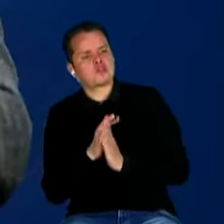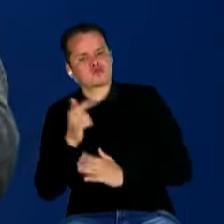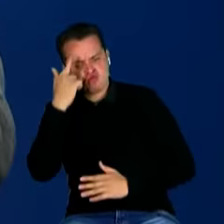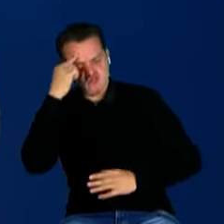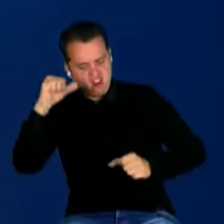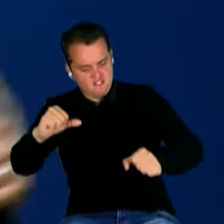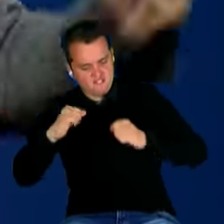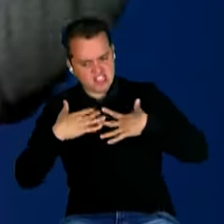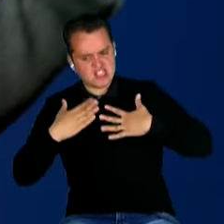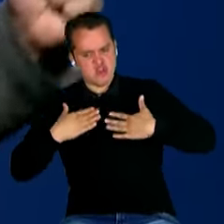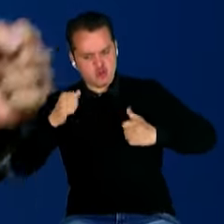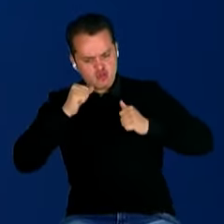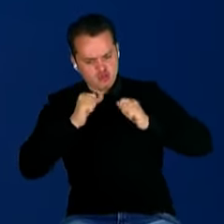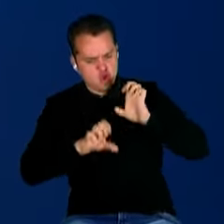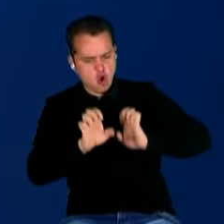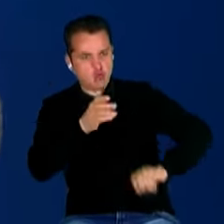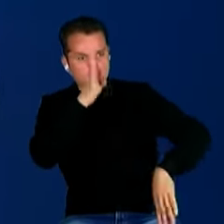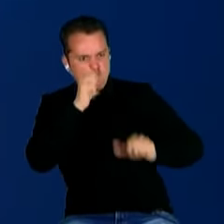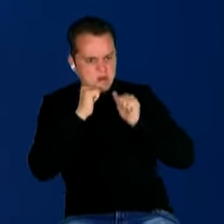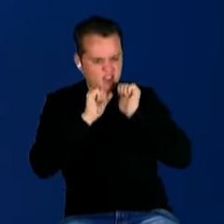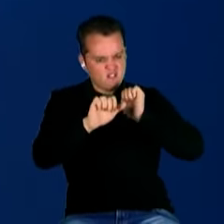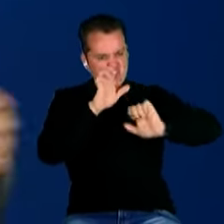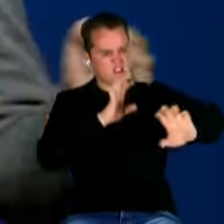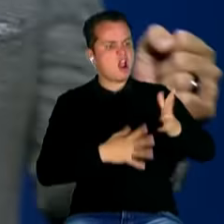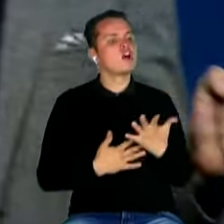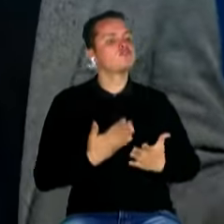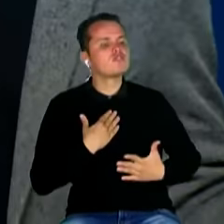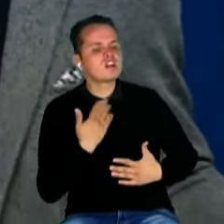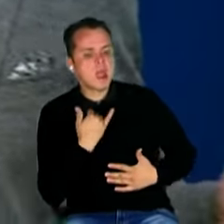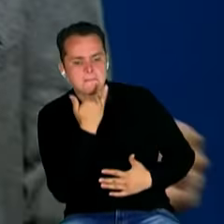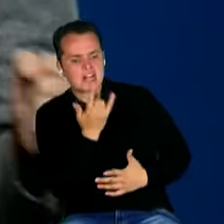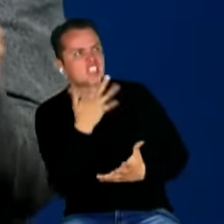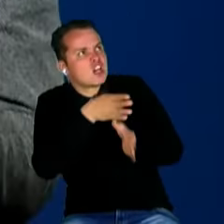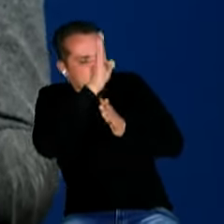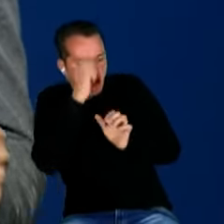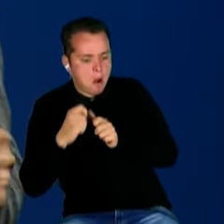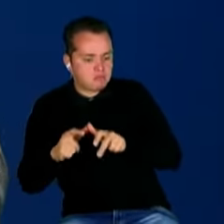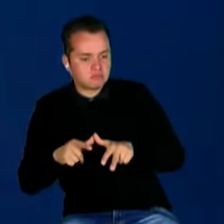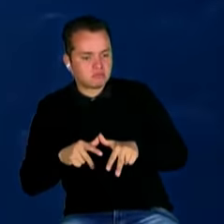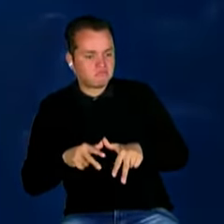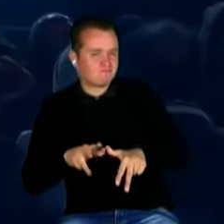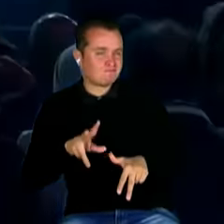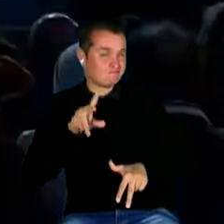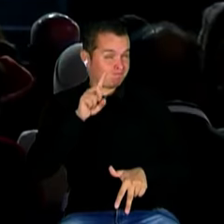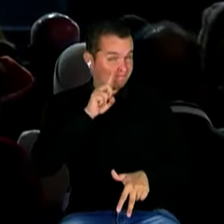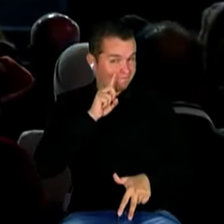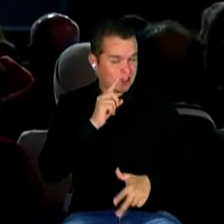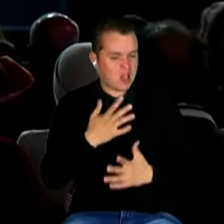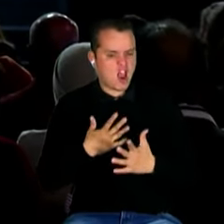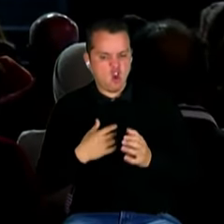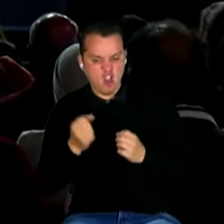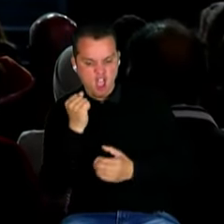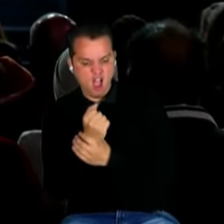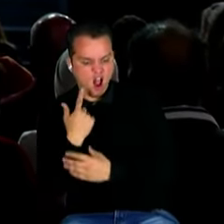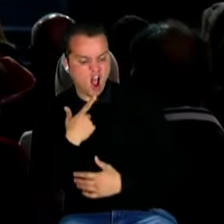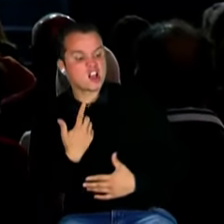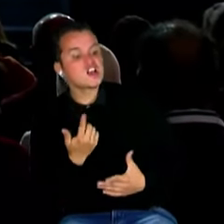porto la bendición y pues Dios me defenderá, y cuántos son y qué hay que hacer, y pues quién se va a meter con ella, lo que es conmigo es con